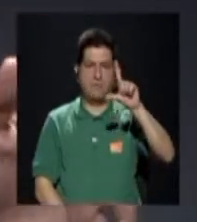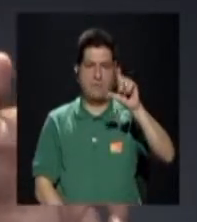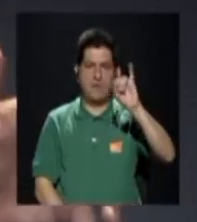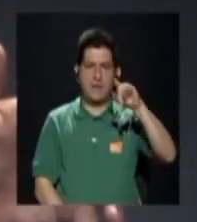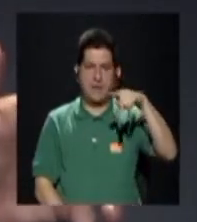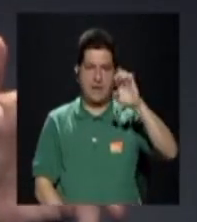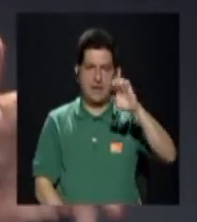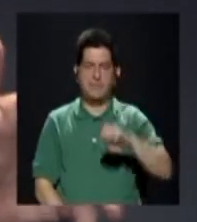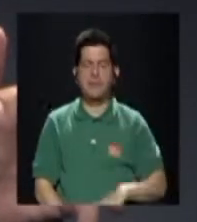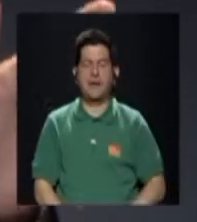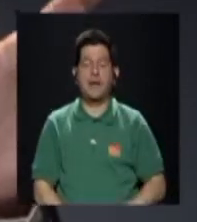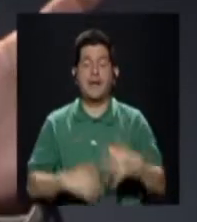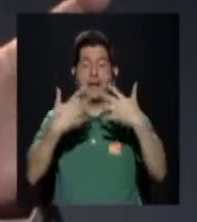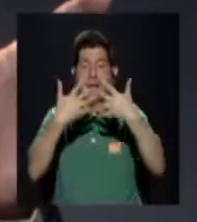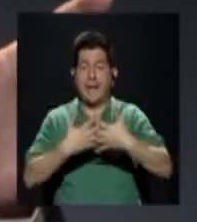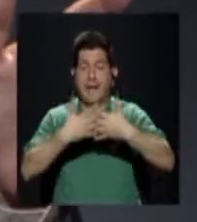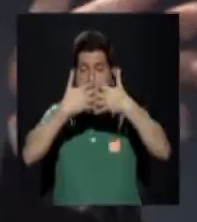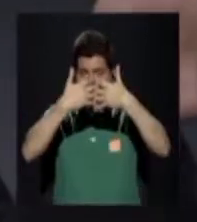está el tema de una empresa